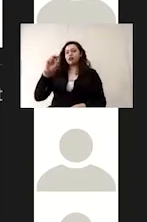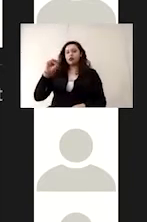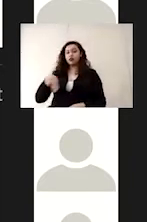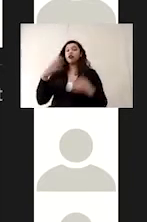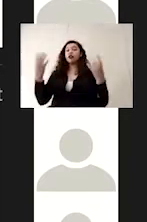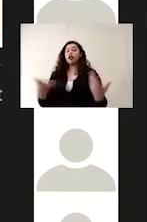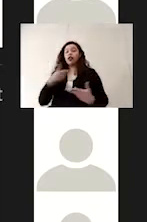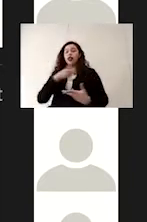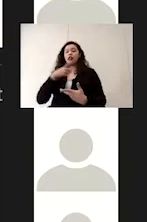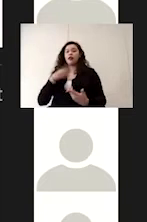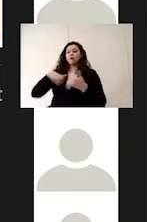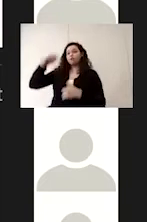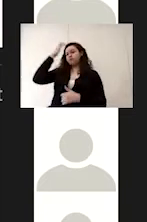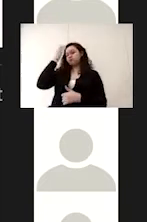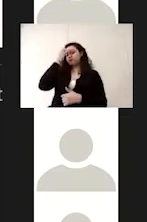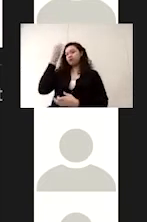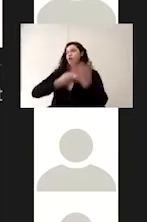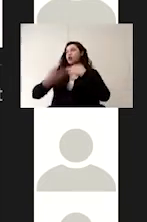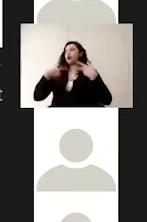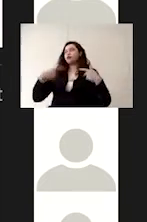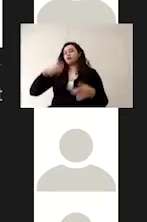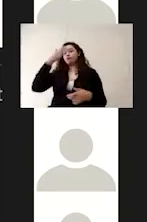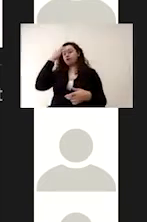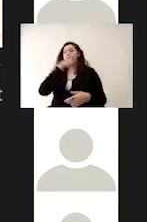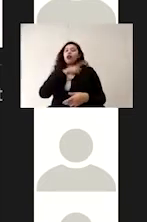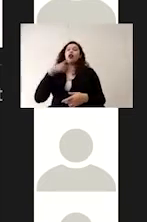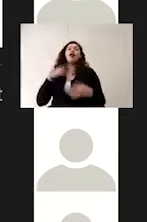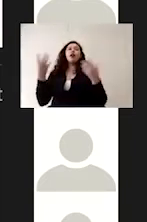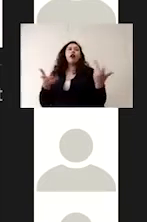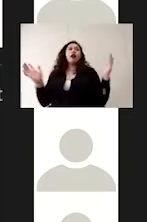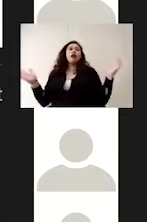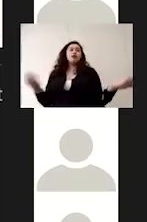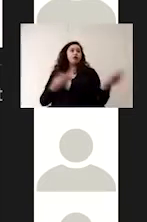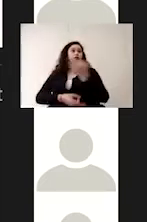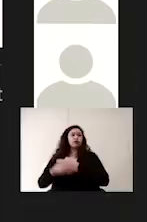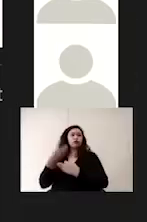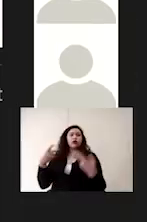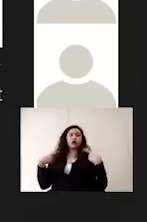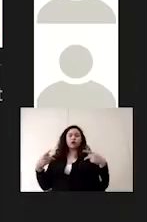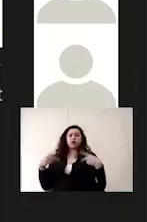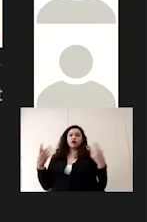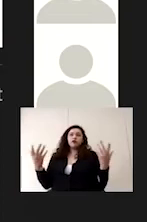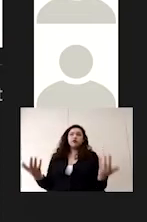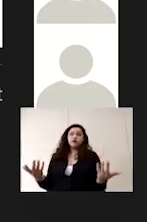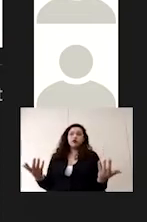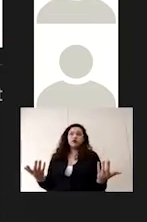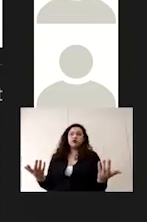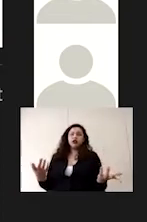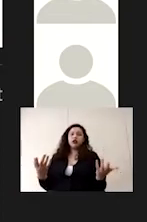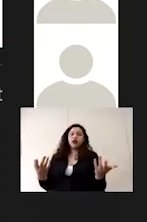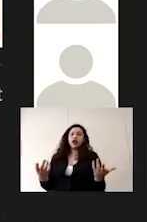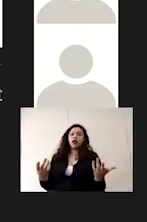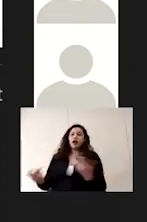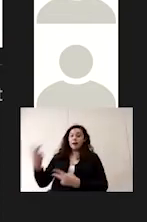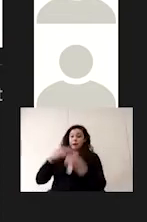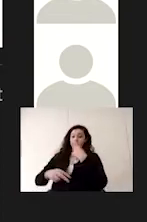debe ser conocido por todo el personal, ya que cualquiera de las personas que son usuarias del